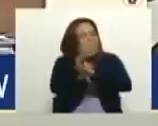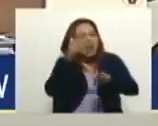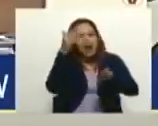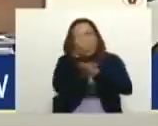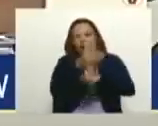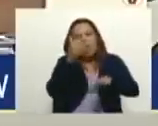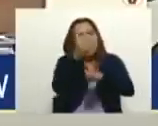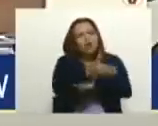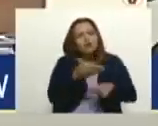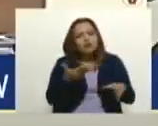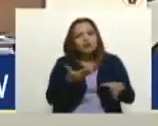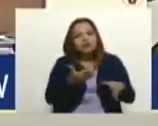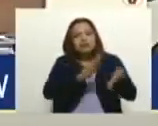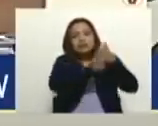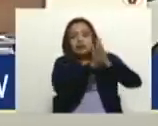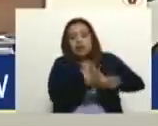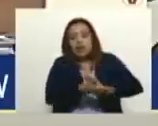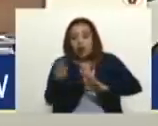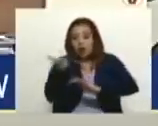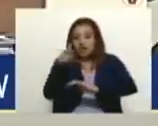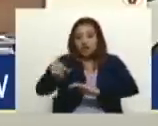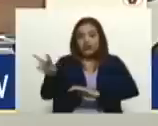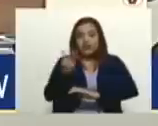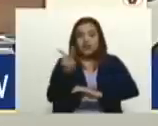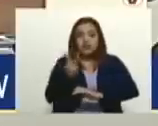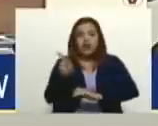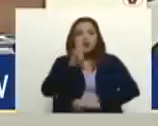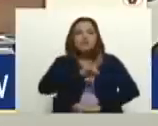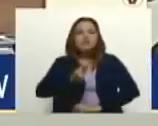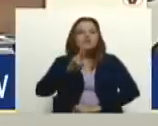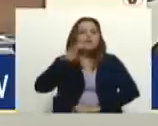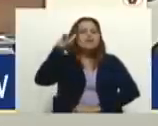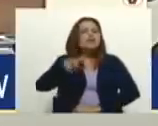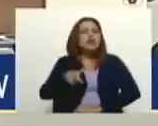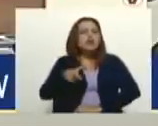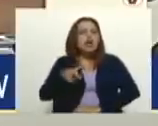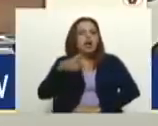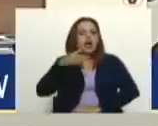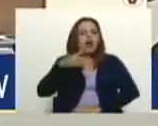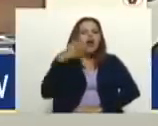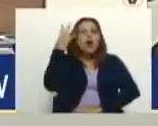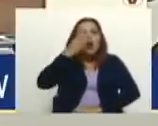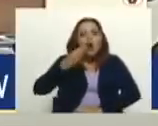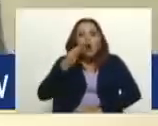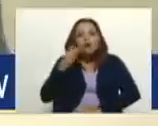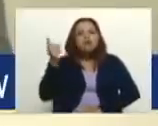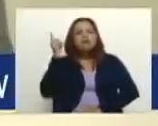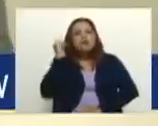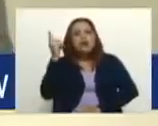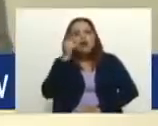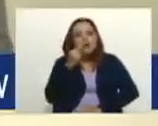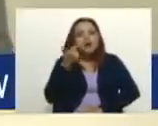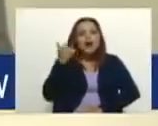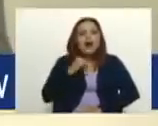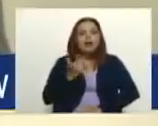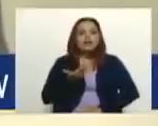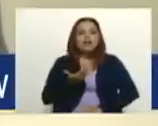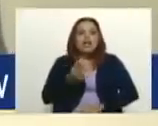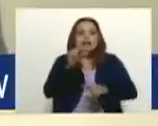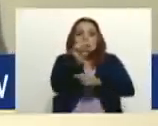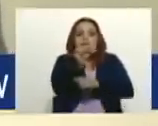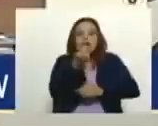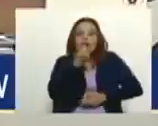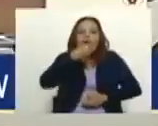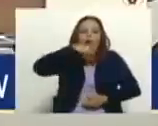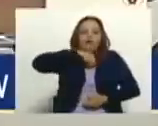y contrarrestados del gobierno nacional por el uso de mulas, jóvenes, muchachas y muchachos, con dediles,